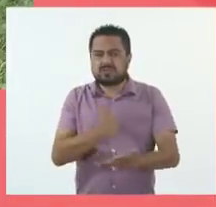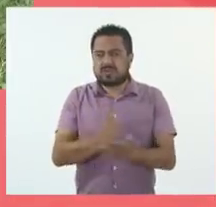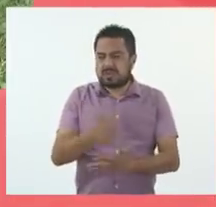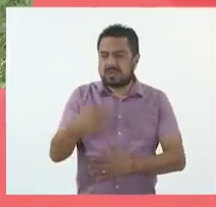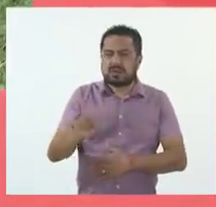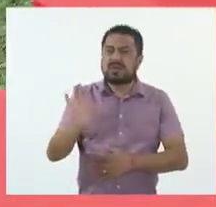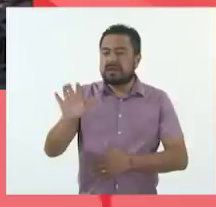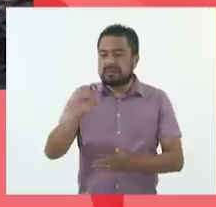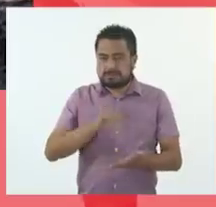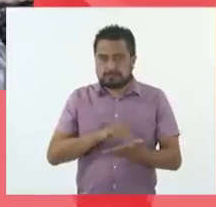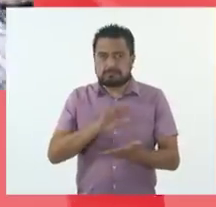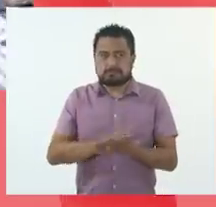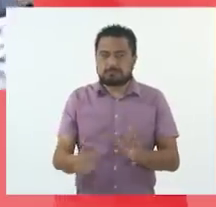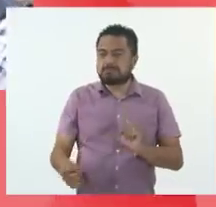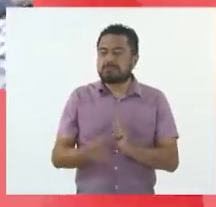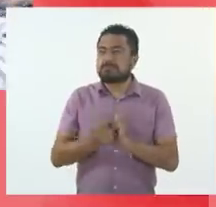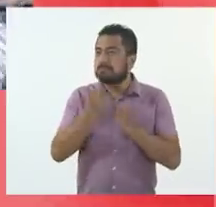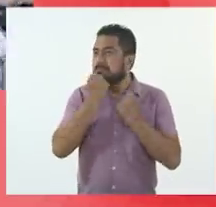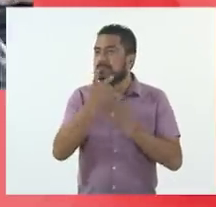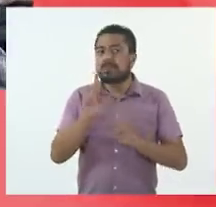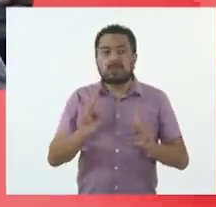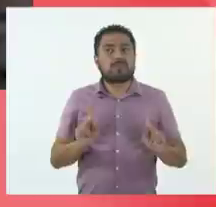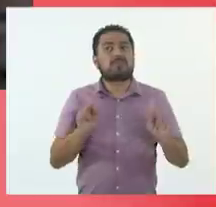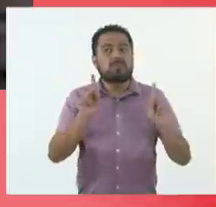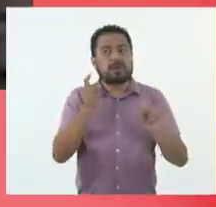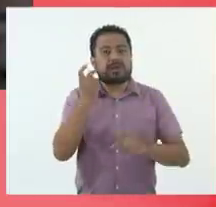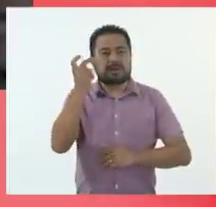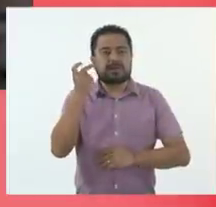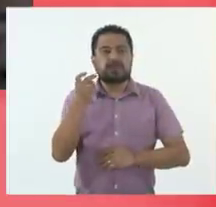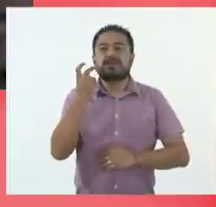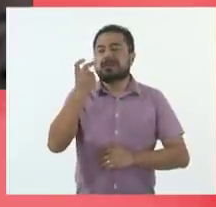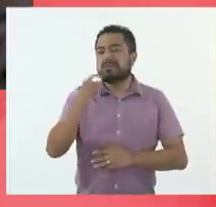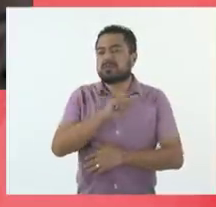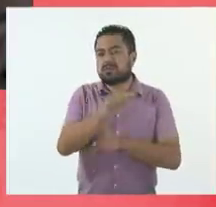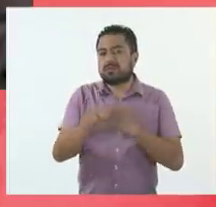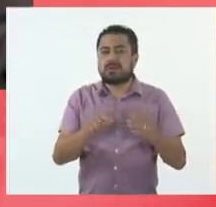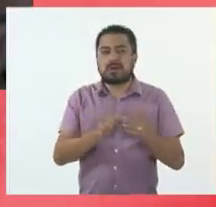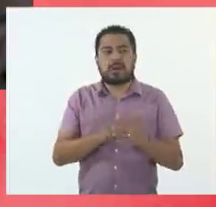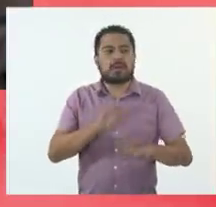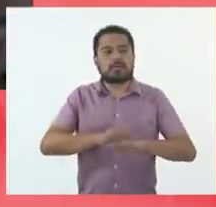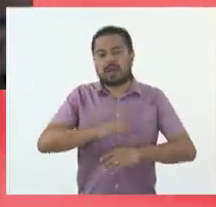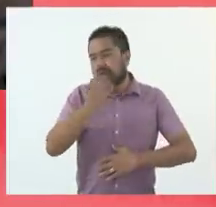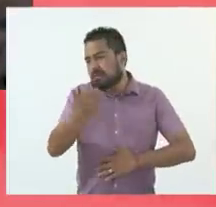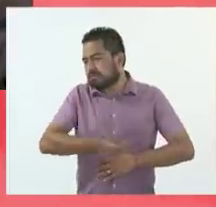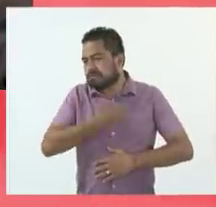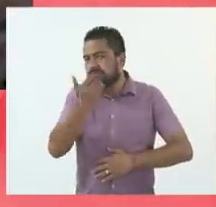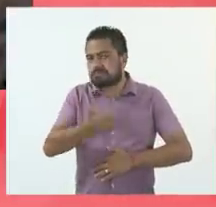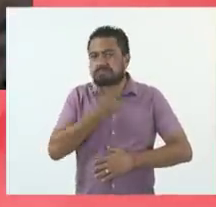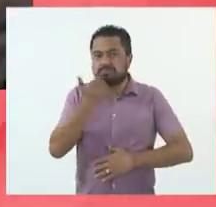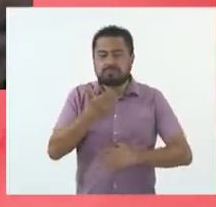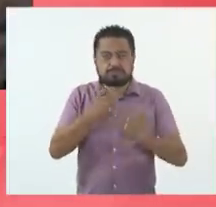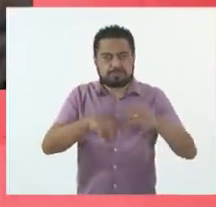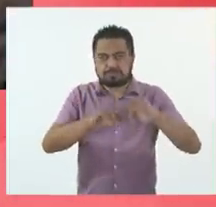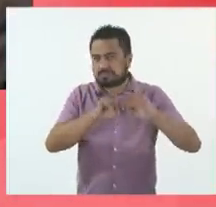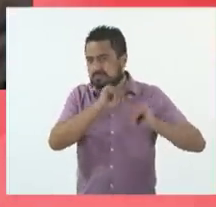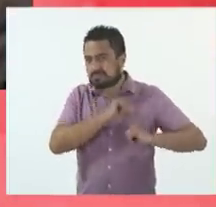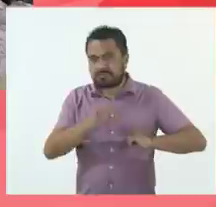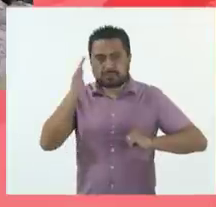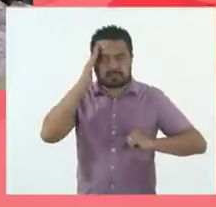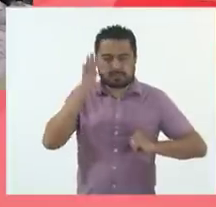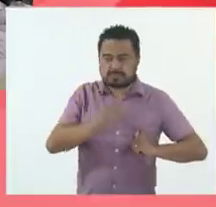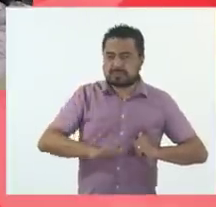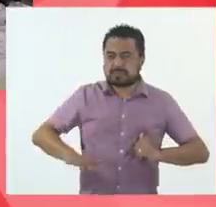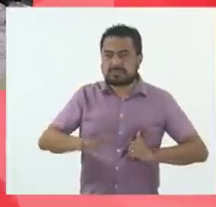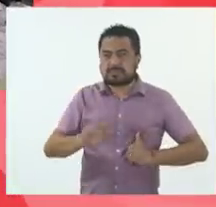Qué bueno que me citaste aquí. Está bien bonito este puente, ¿eh? Es un lugar muy tradicional, es emblemático de San Juan del